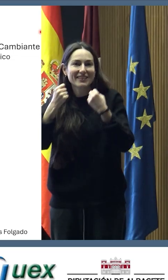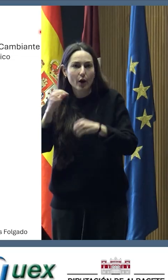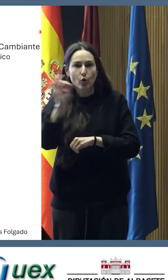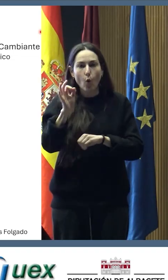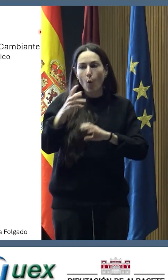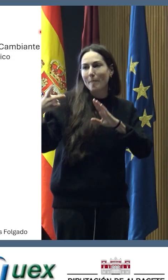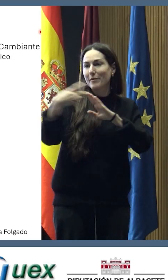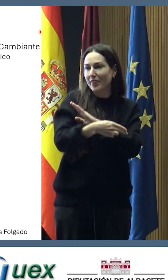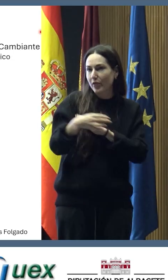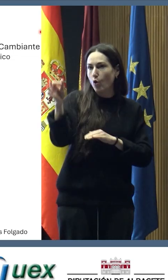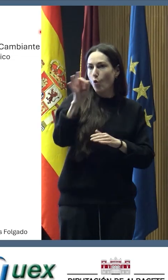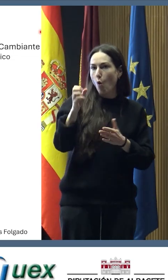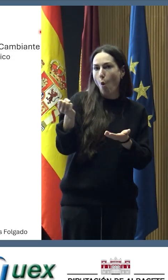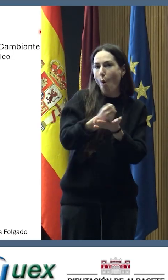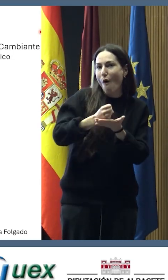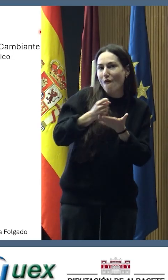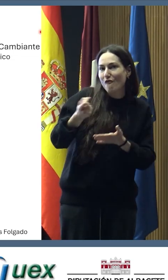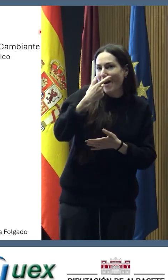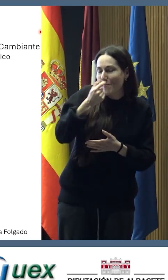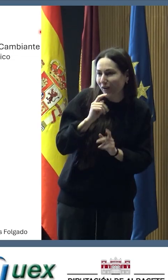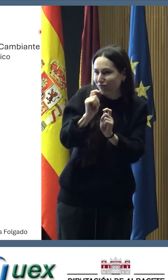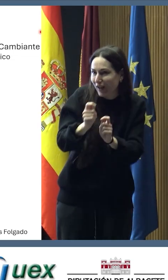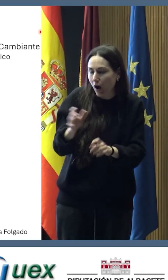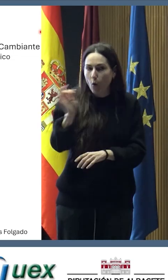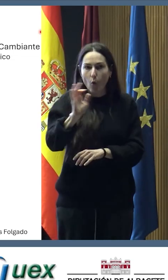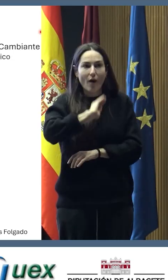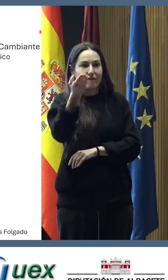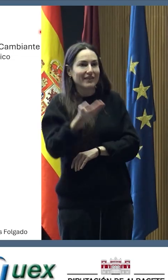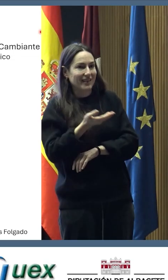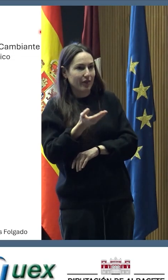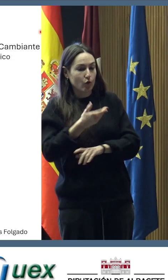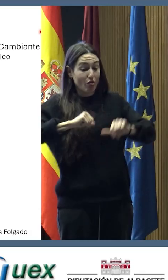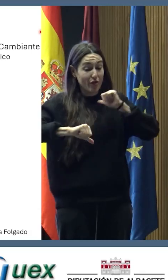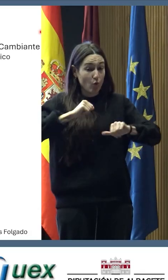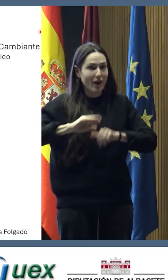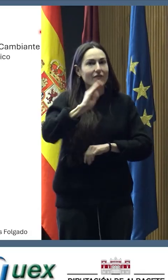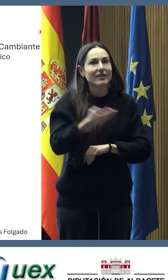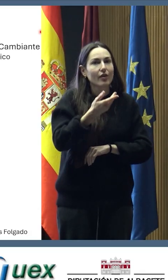preventivas, prescripción de fármacos y aceptación o no de una cirugía.